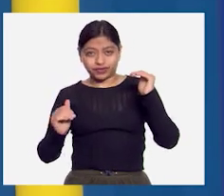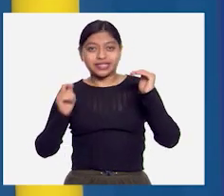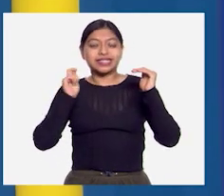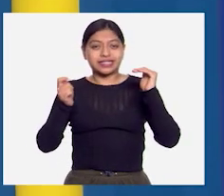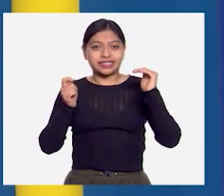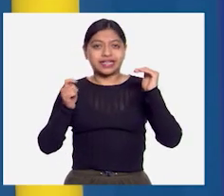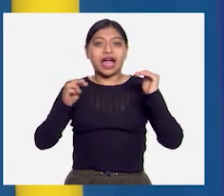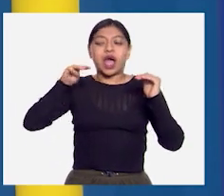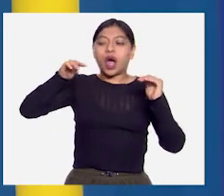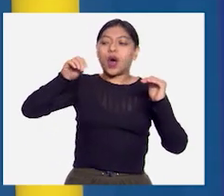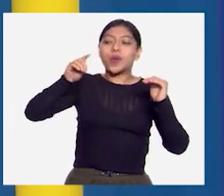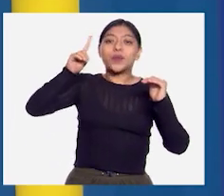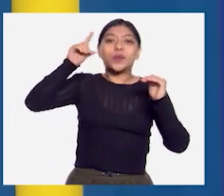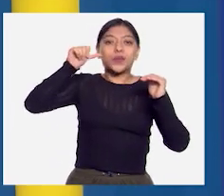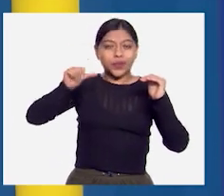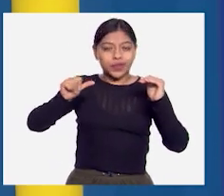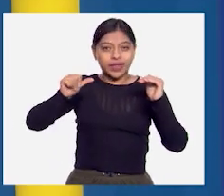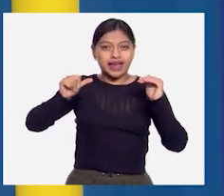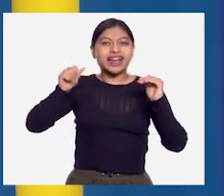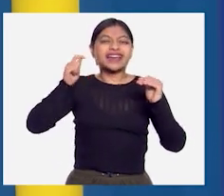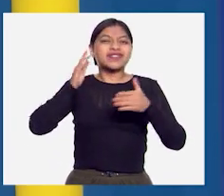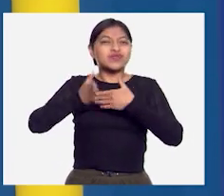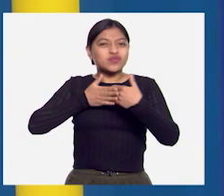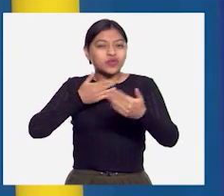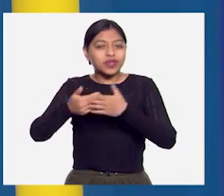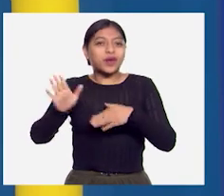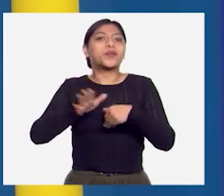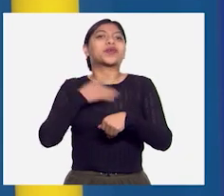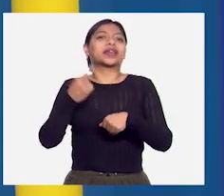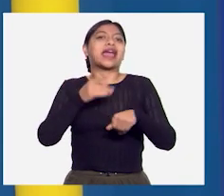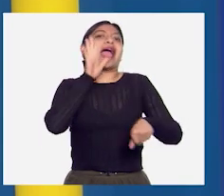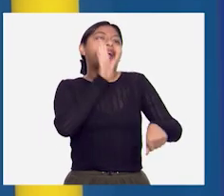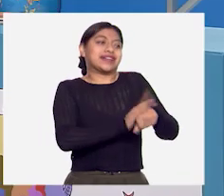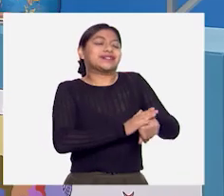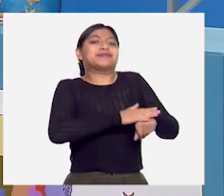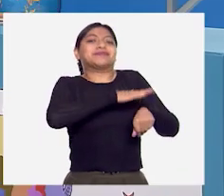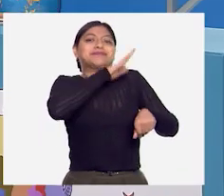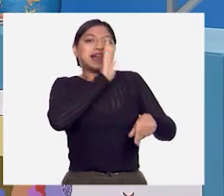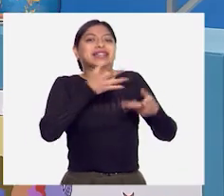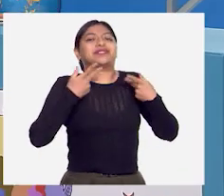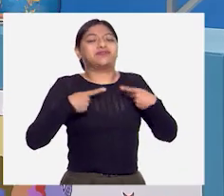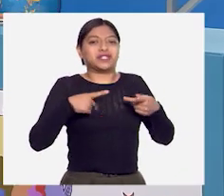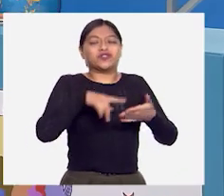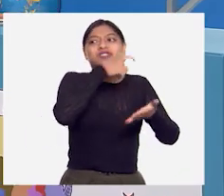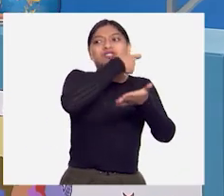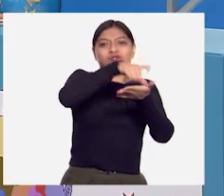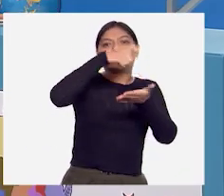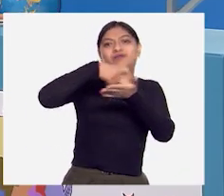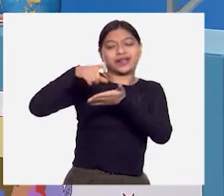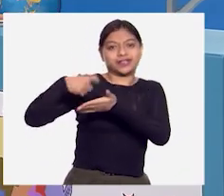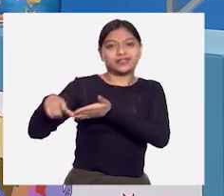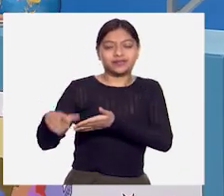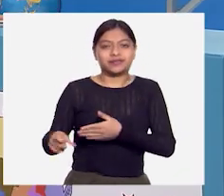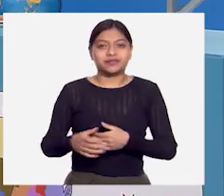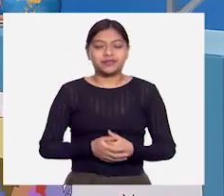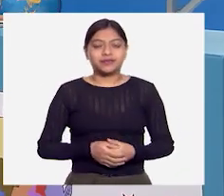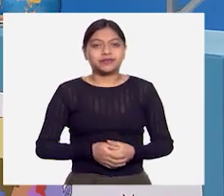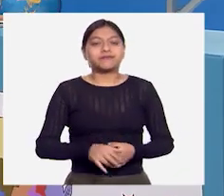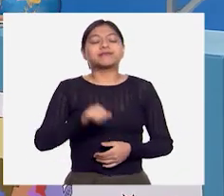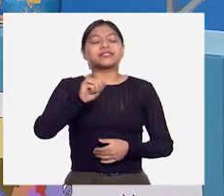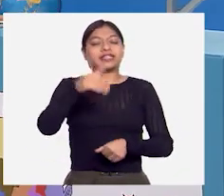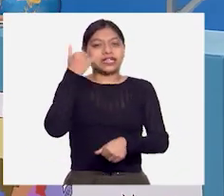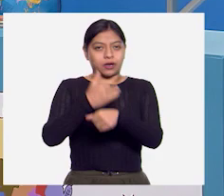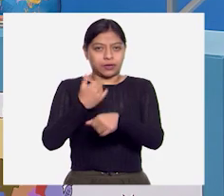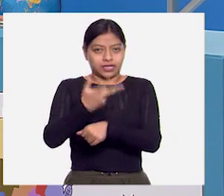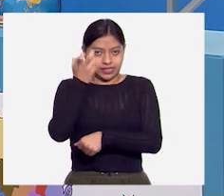algo está de moda y es porque la mayoría lo tiene. Exacto. Se repite muchas veces y ese concepto lo vamos